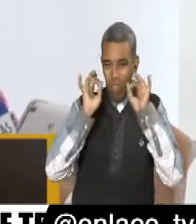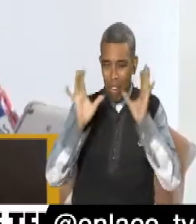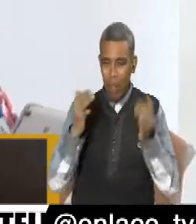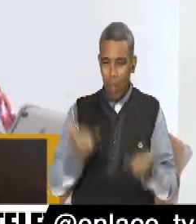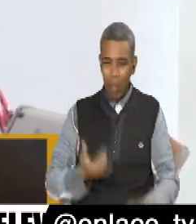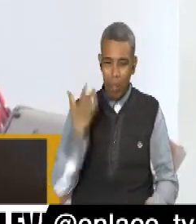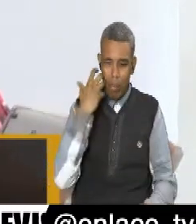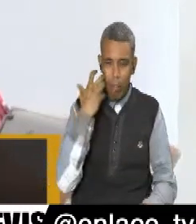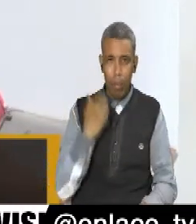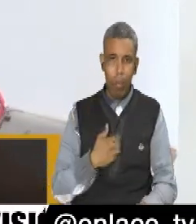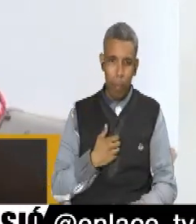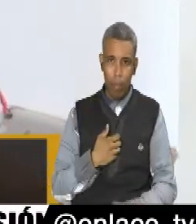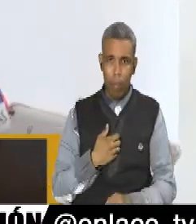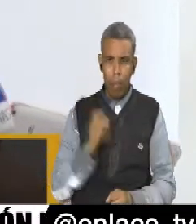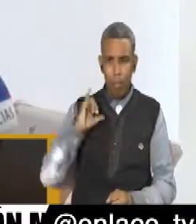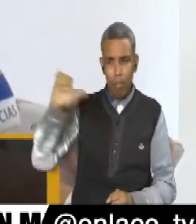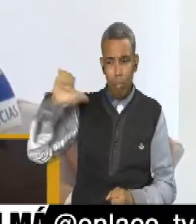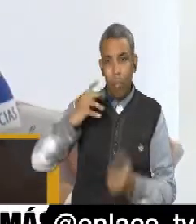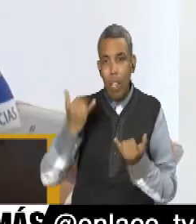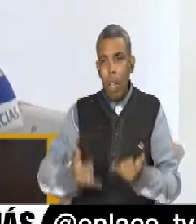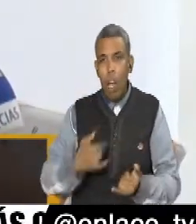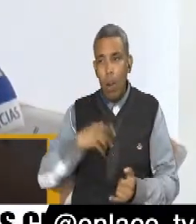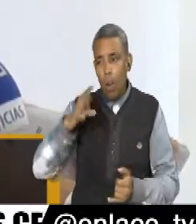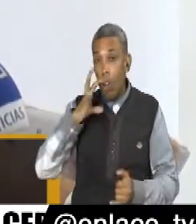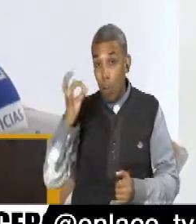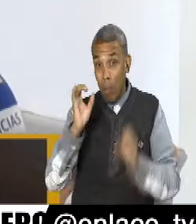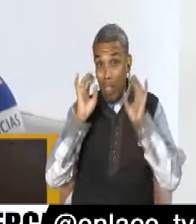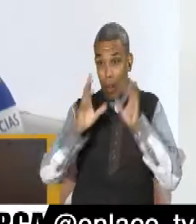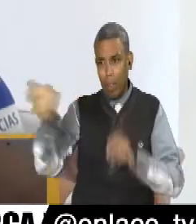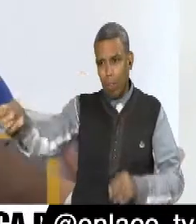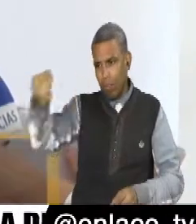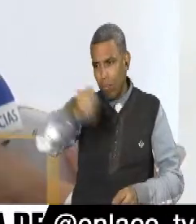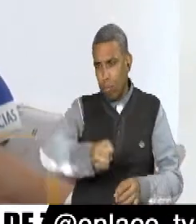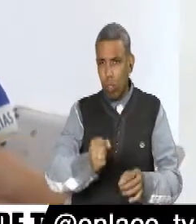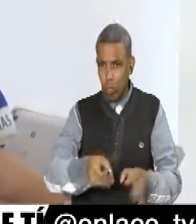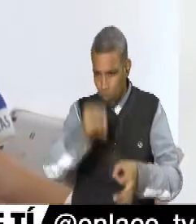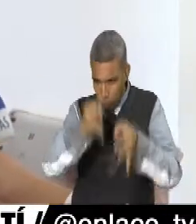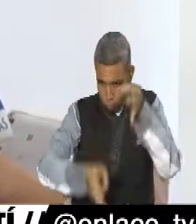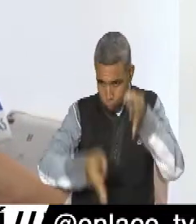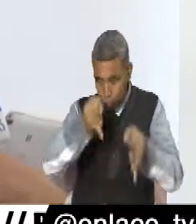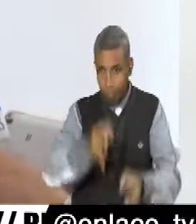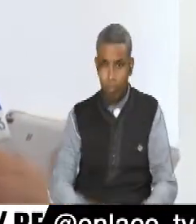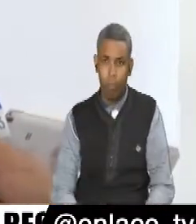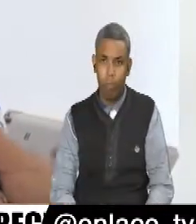órdenes de un juez de control de garantías por una orden de captura emitida.